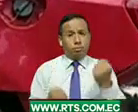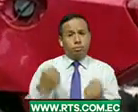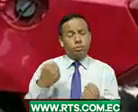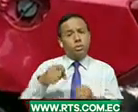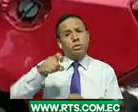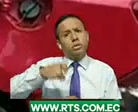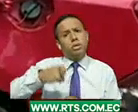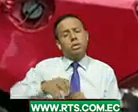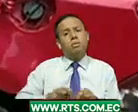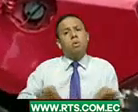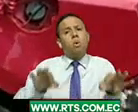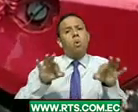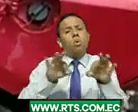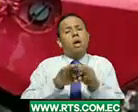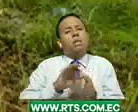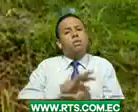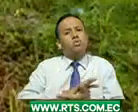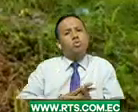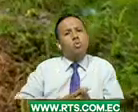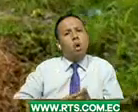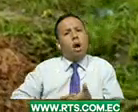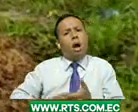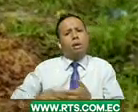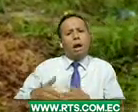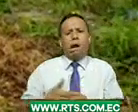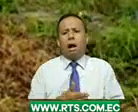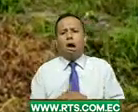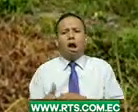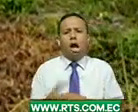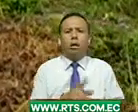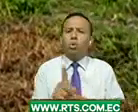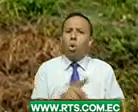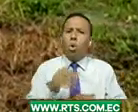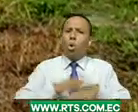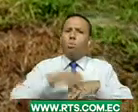calzada se encuentra mojada para evitar este tipo de siniestros.